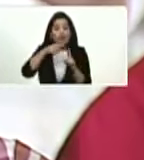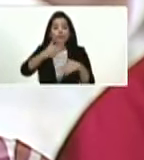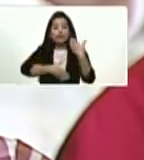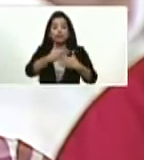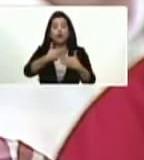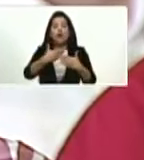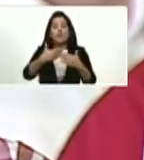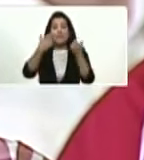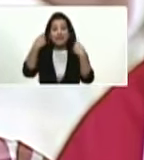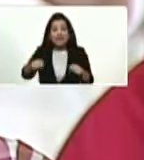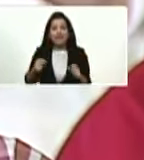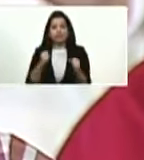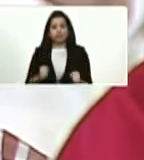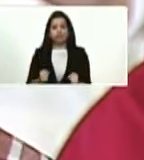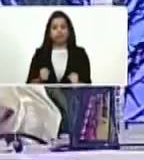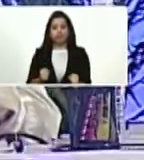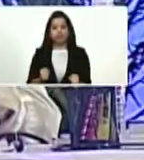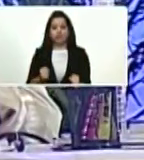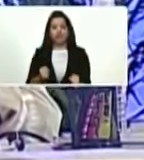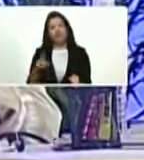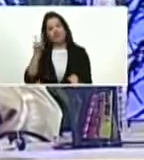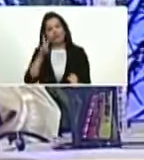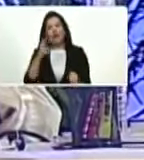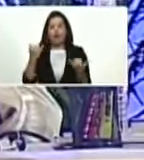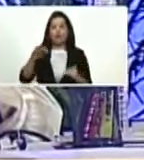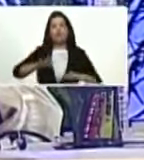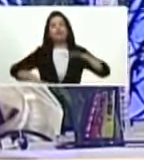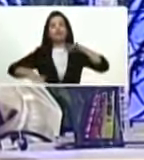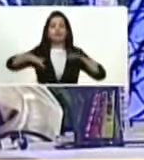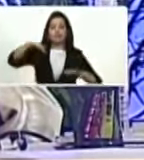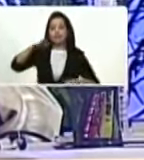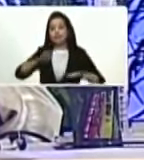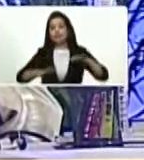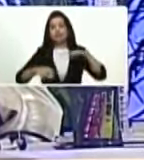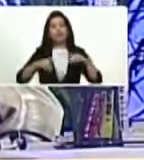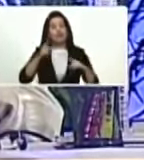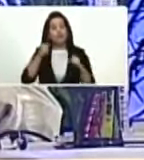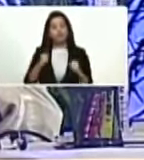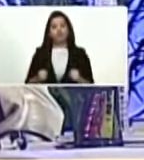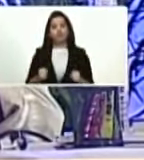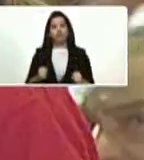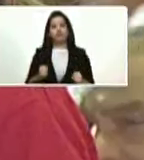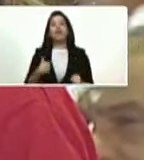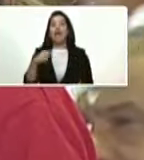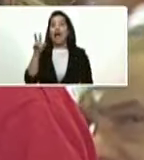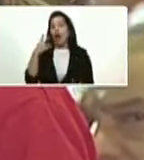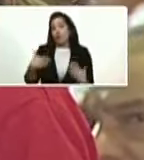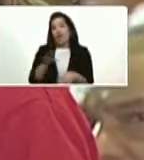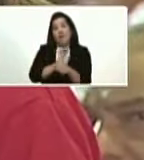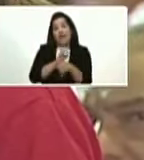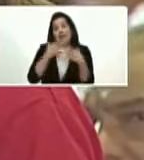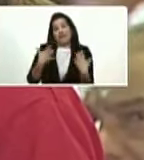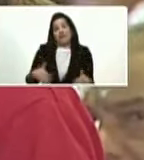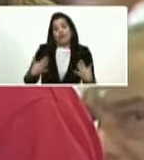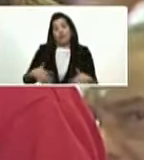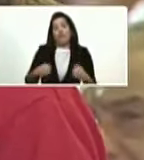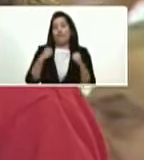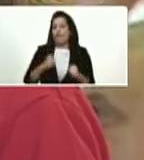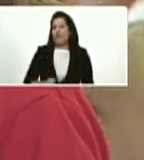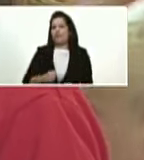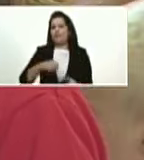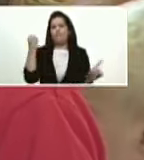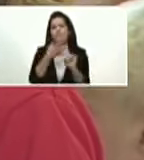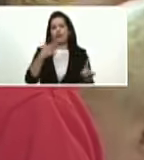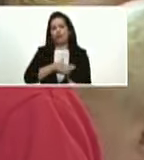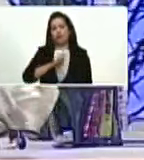año 2016, porque esta emergencia económica ha tocado duro al país, y en general a todos los países, pues. Estaba hablando con